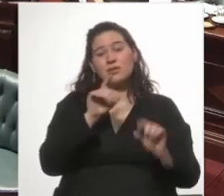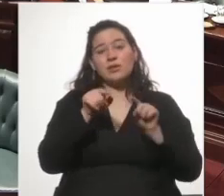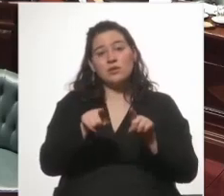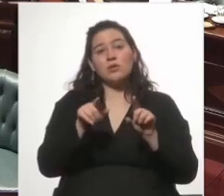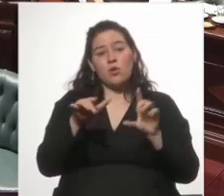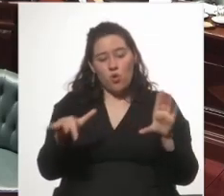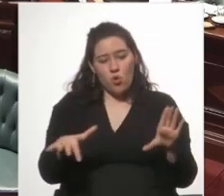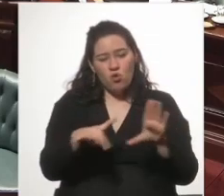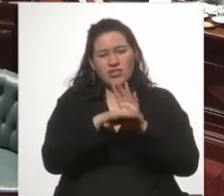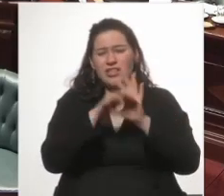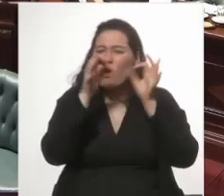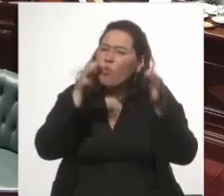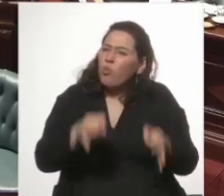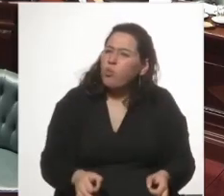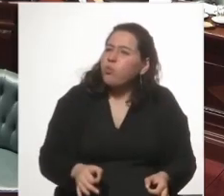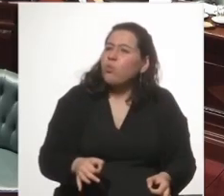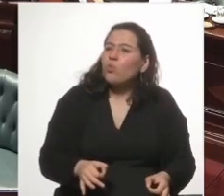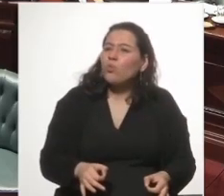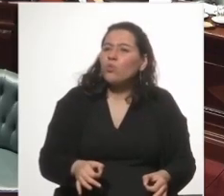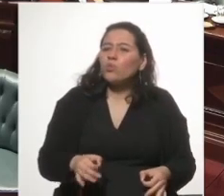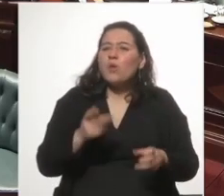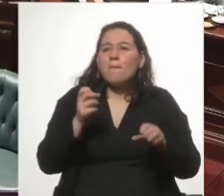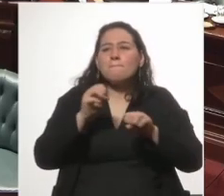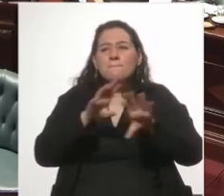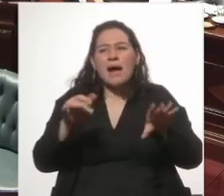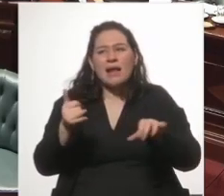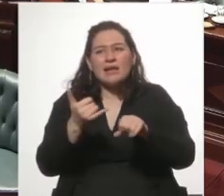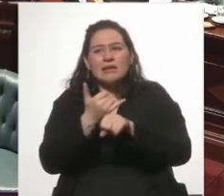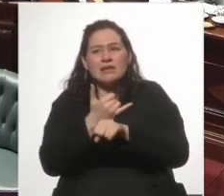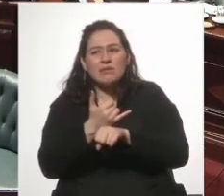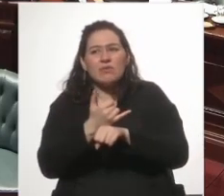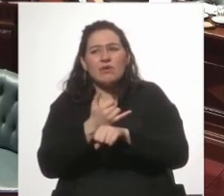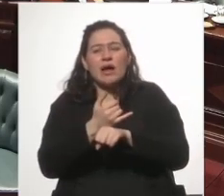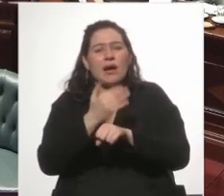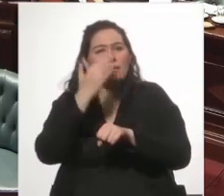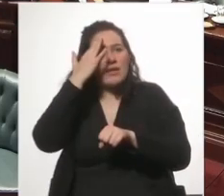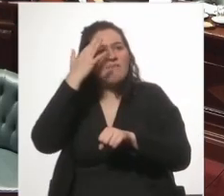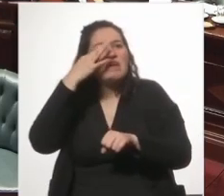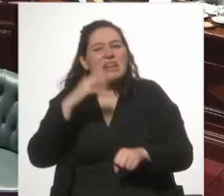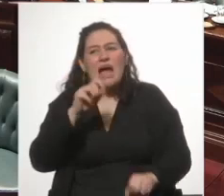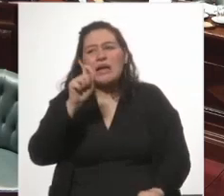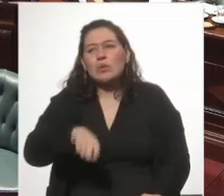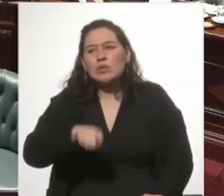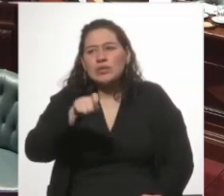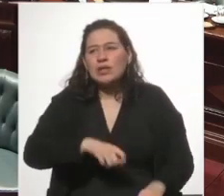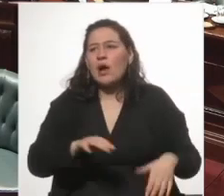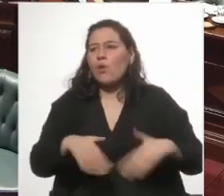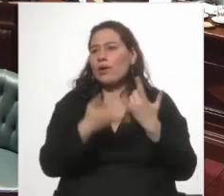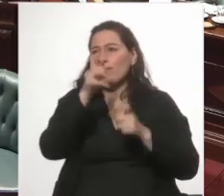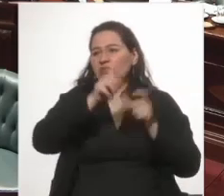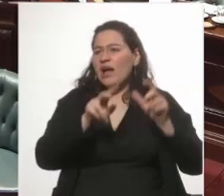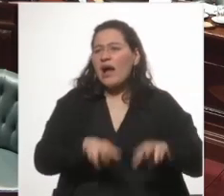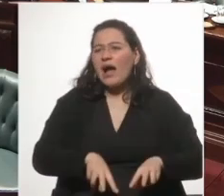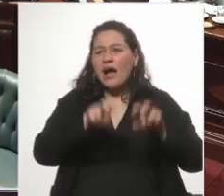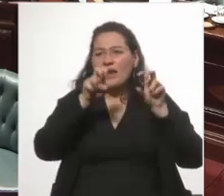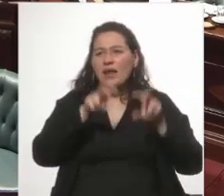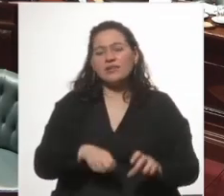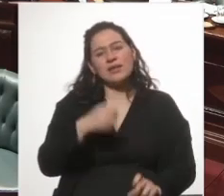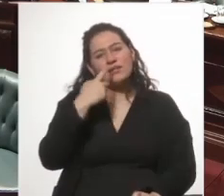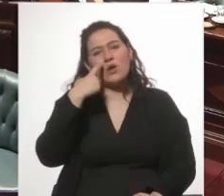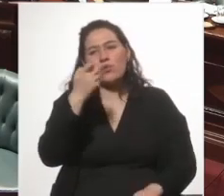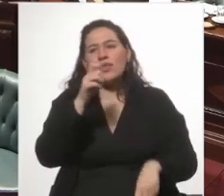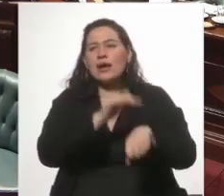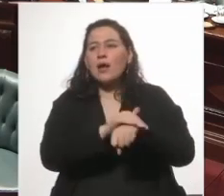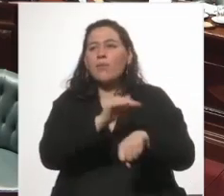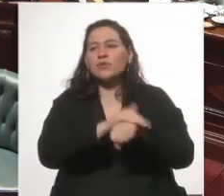dicha coincidencia es desmentida por la inequívoca conducta de la persecución de verdad y justicia? Cualquier analista objetivo advertirá que los